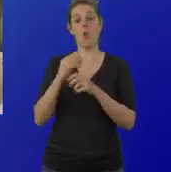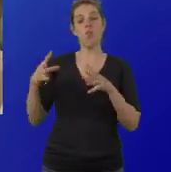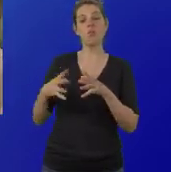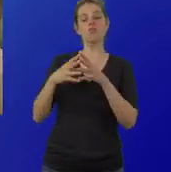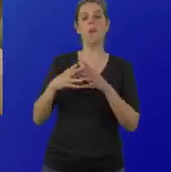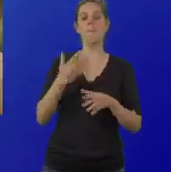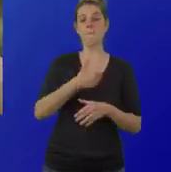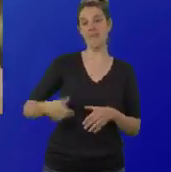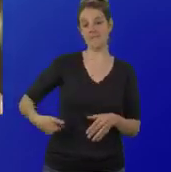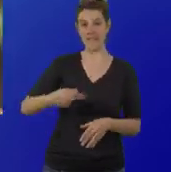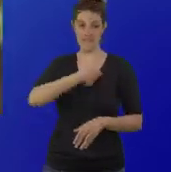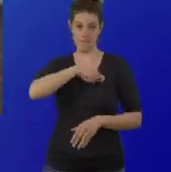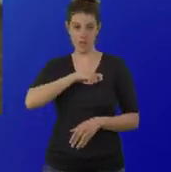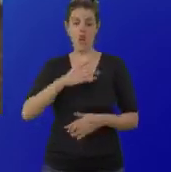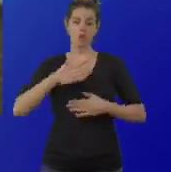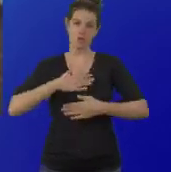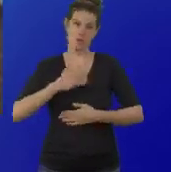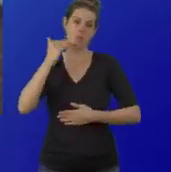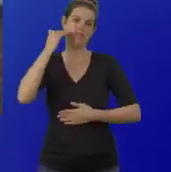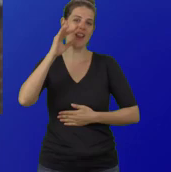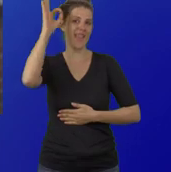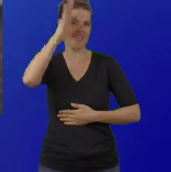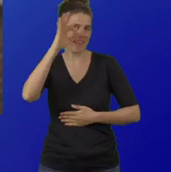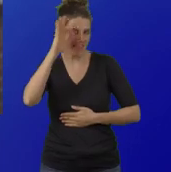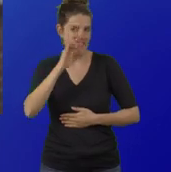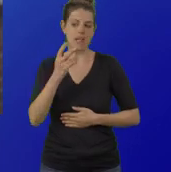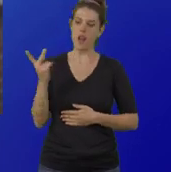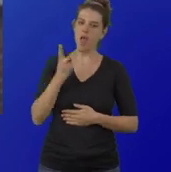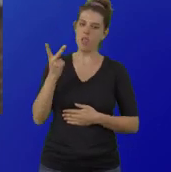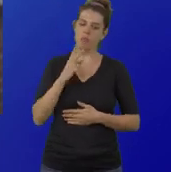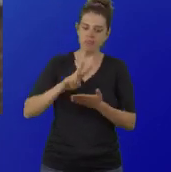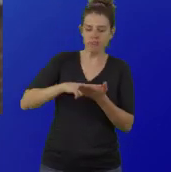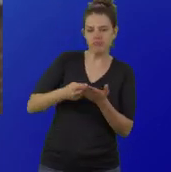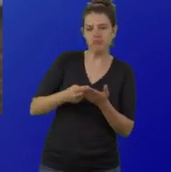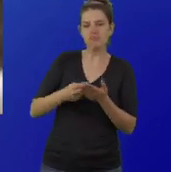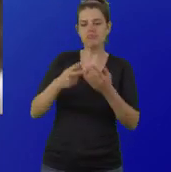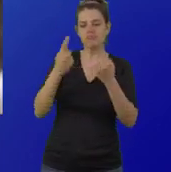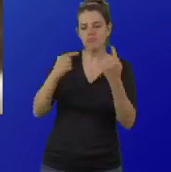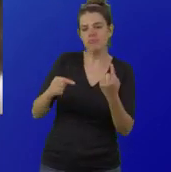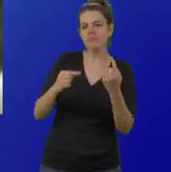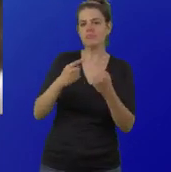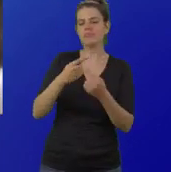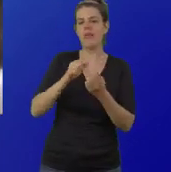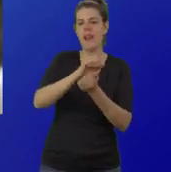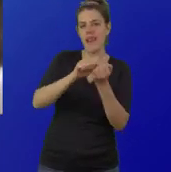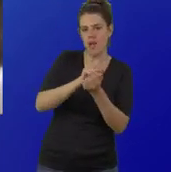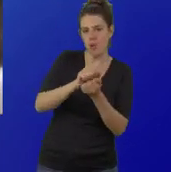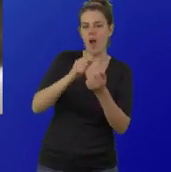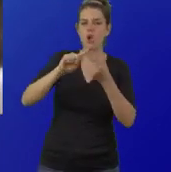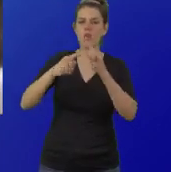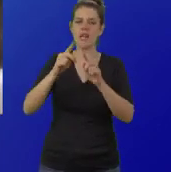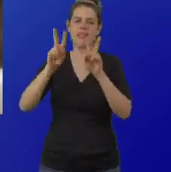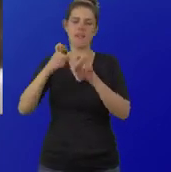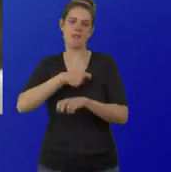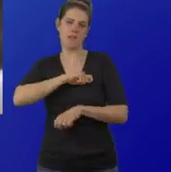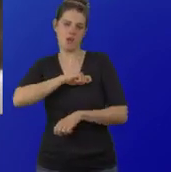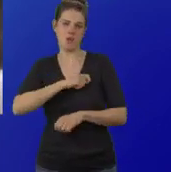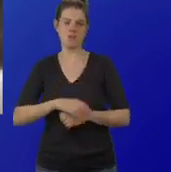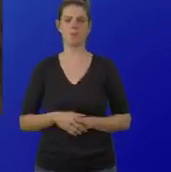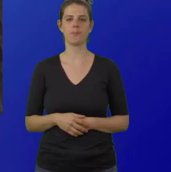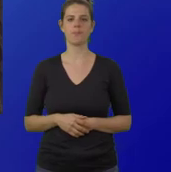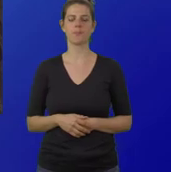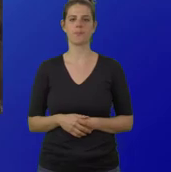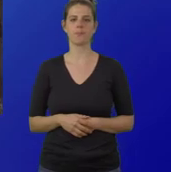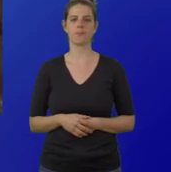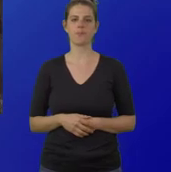de español, yo desde inglés, incluyendo los contenidos de la lengua, coordinándolos con los contenidos de español. Common